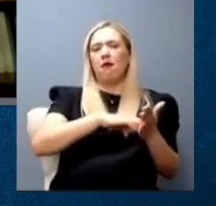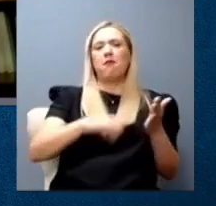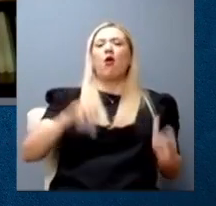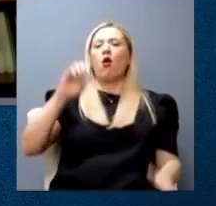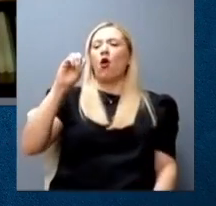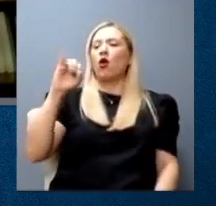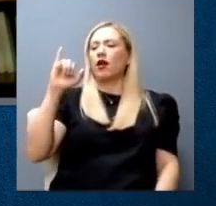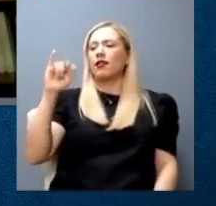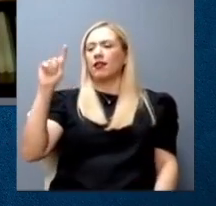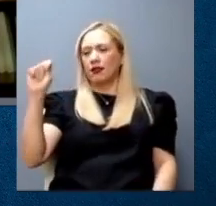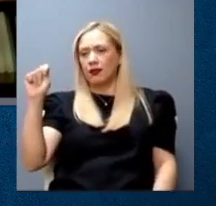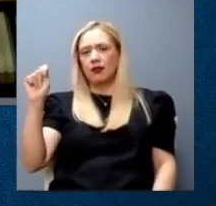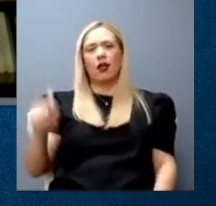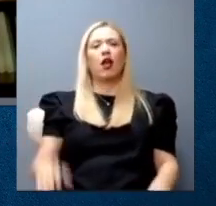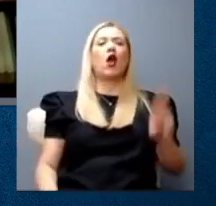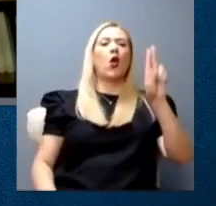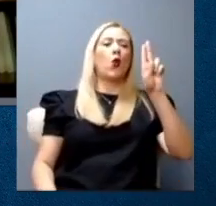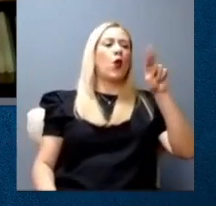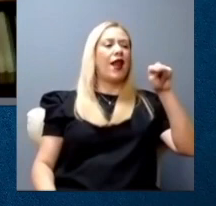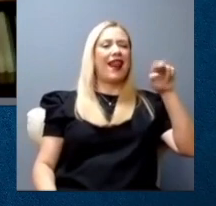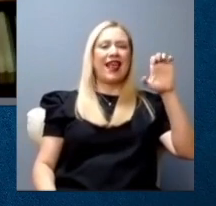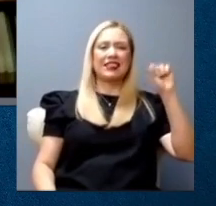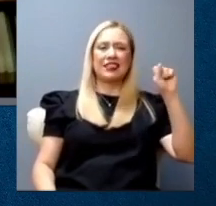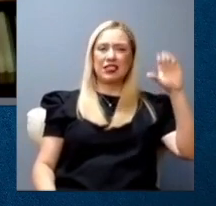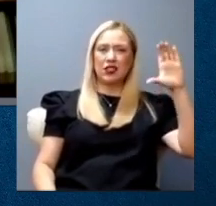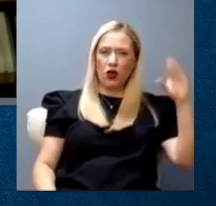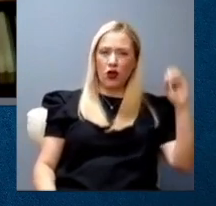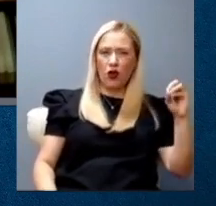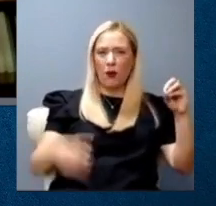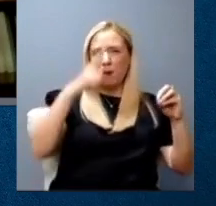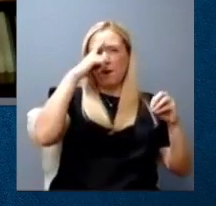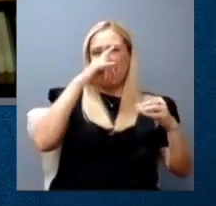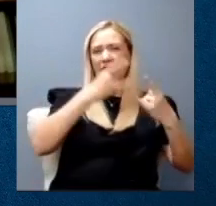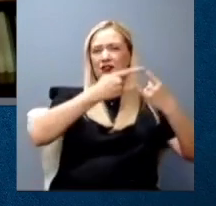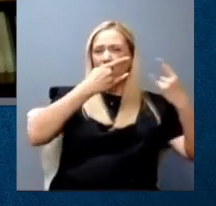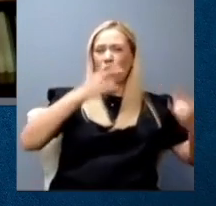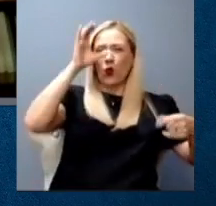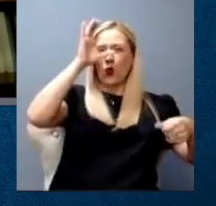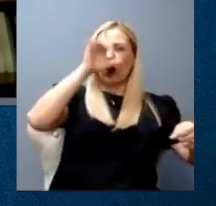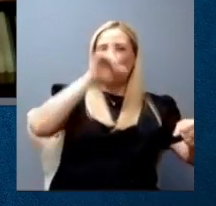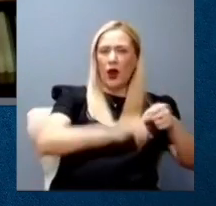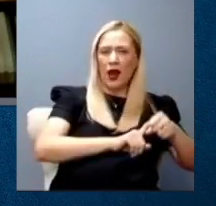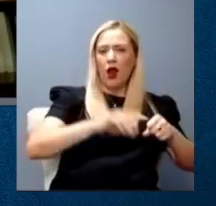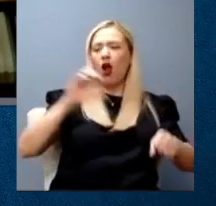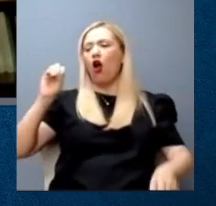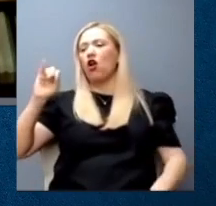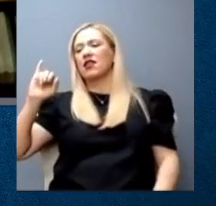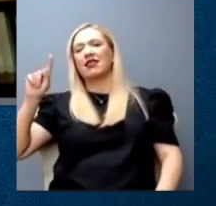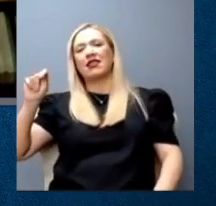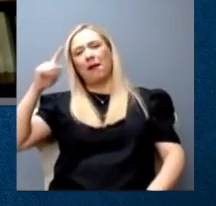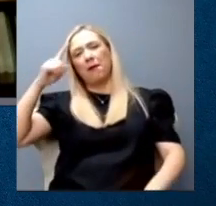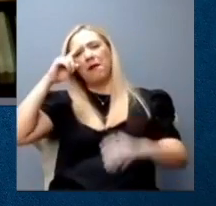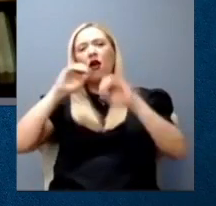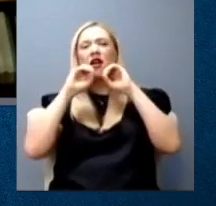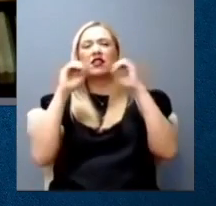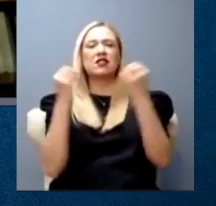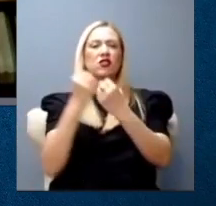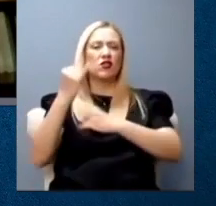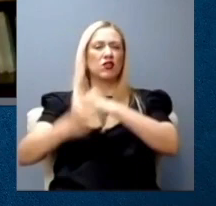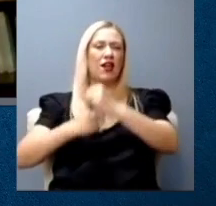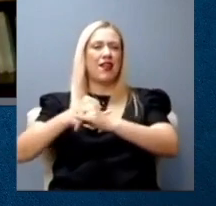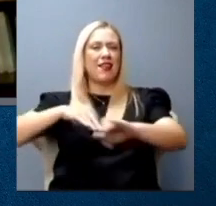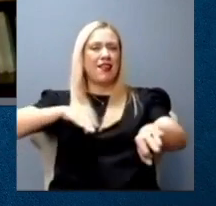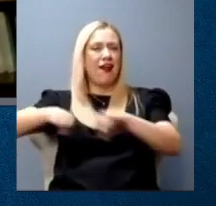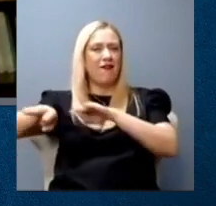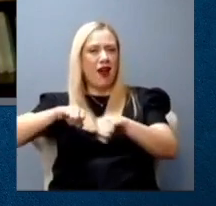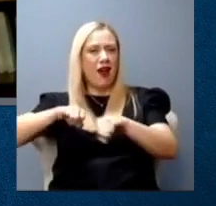o la UNESCO, mayormente, también en las organizaciones internacionales regionales. Un buen